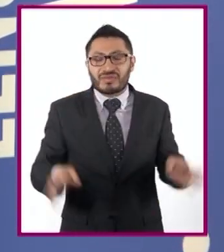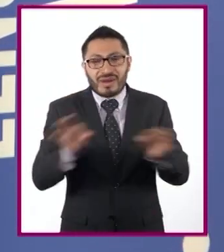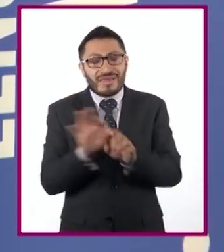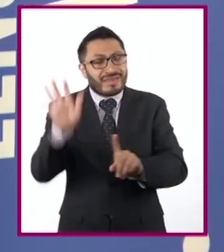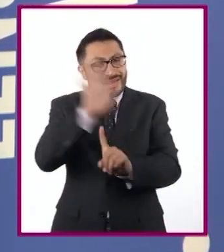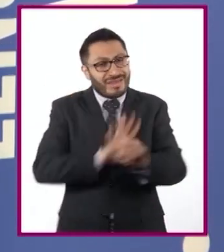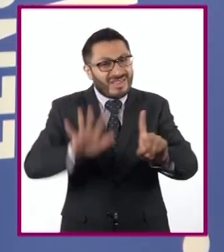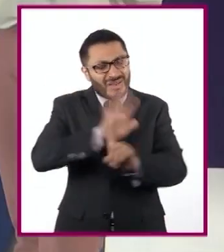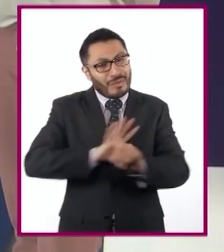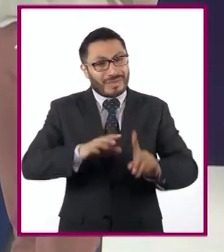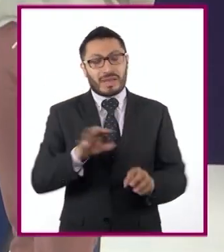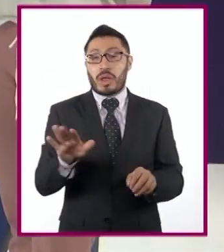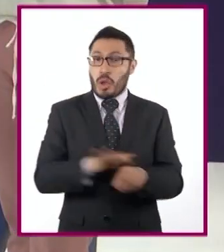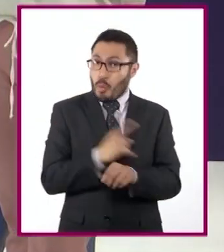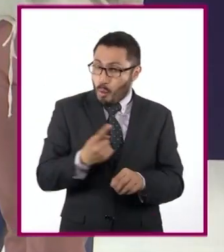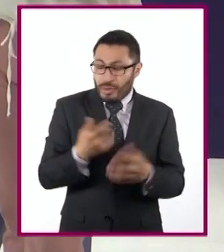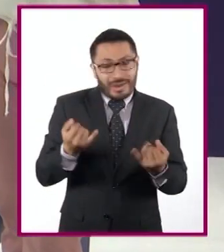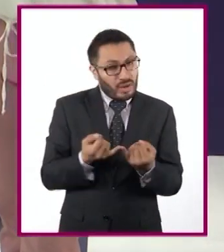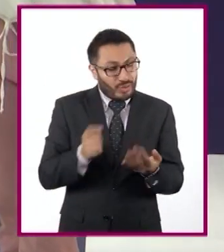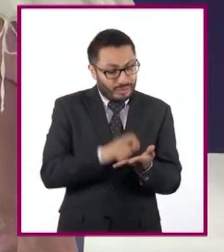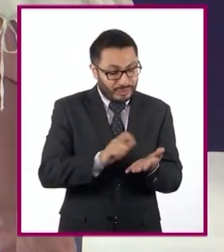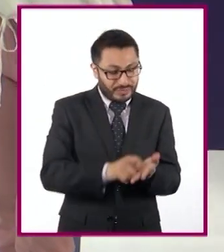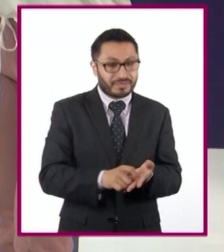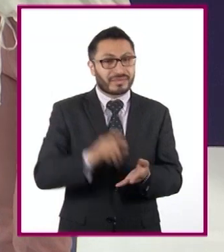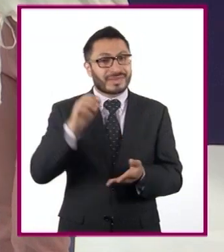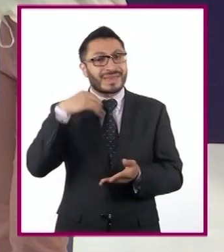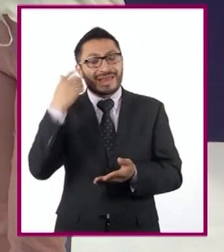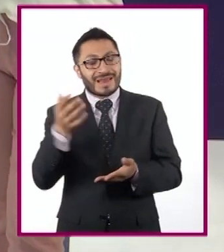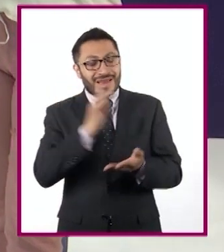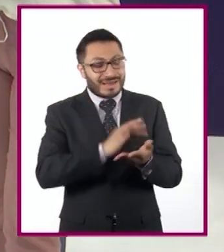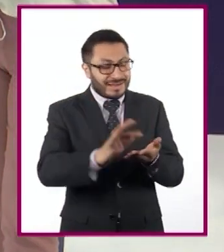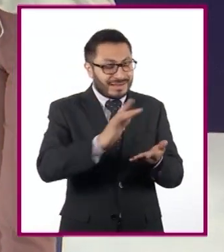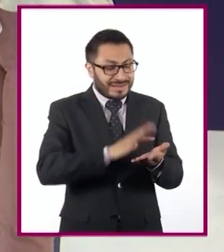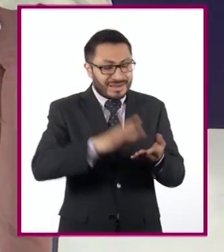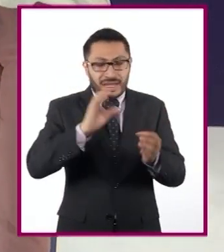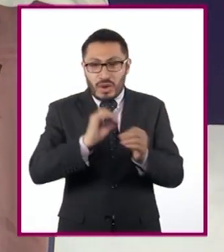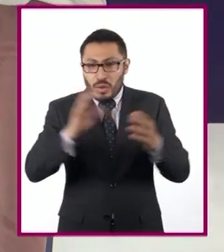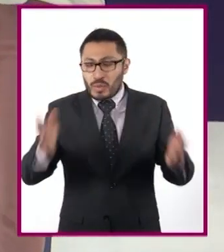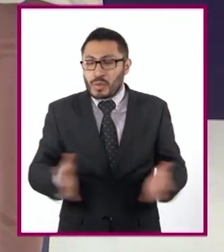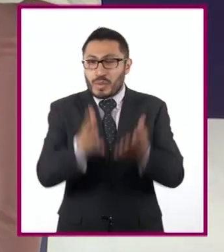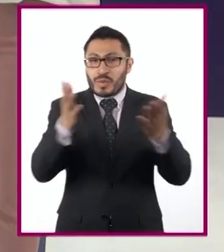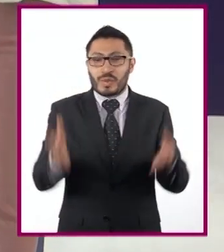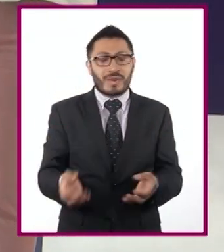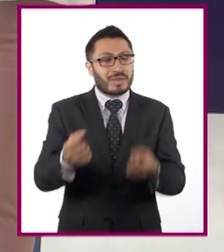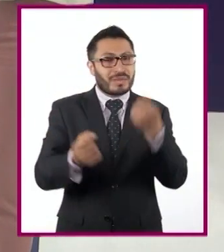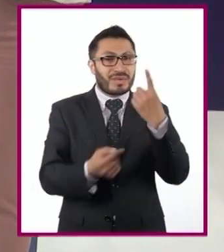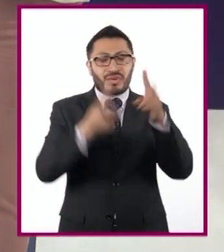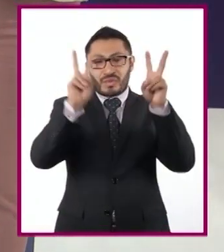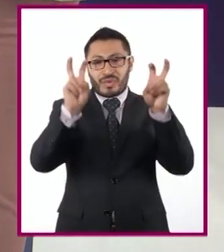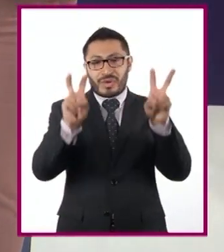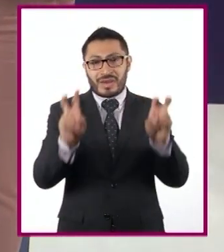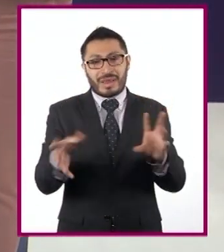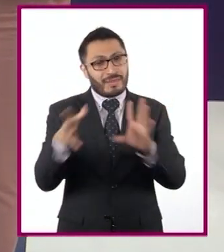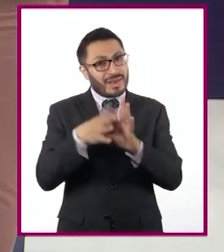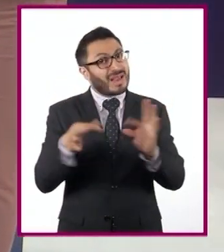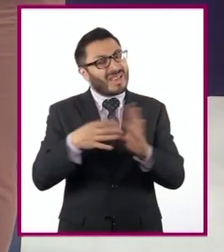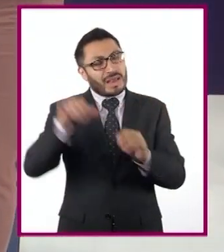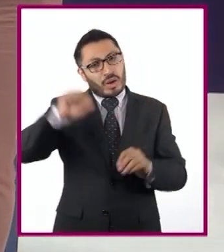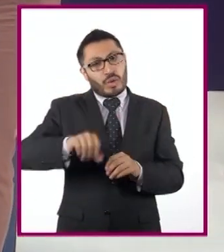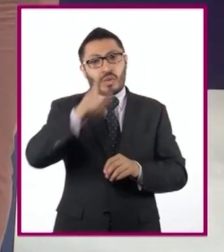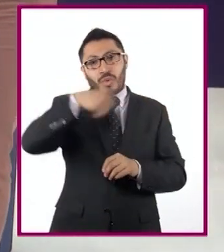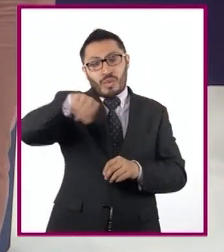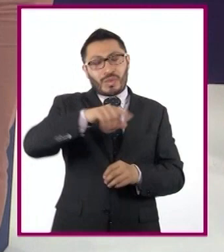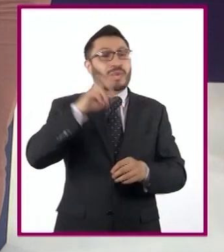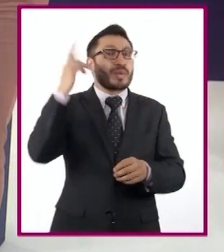qué. Si quieren leer otros ejemplos o reforzar algunos de los contenidos que hemos explicado, les invito